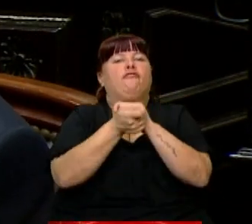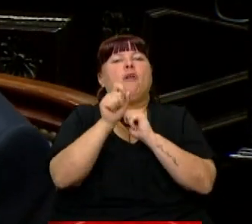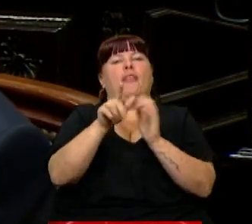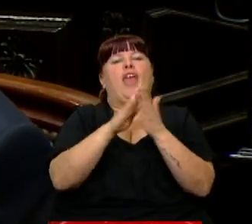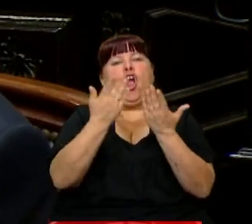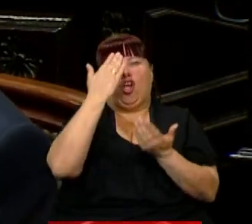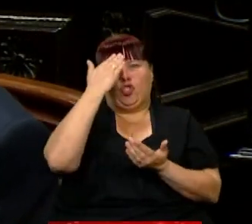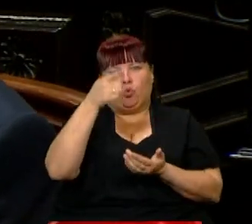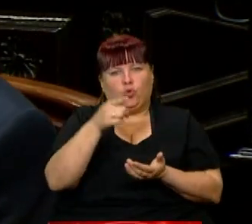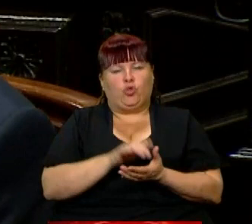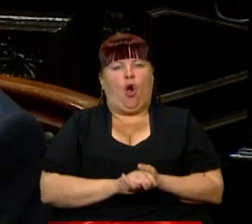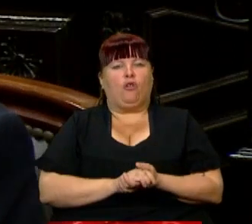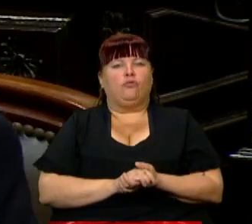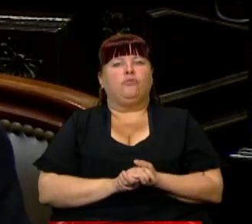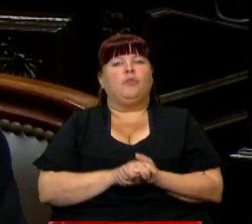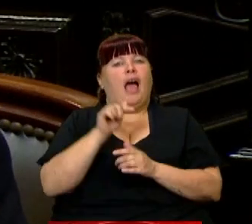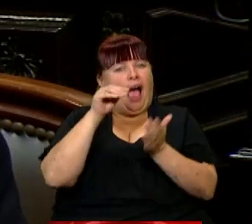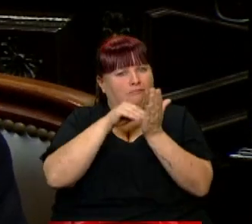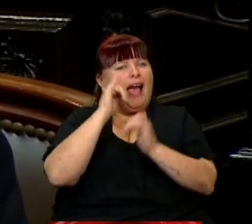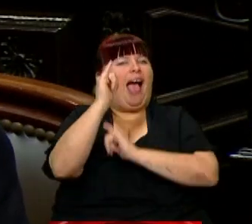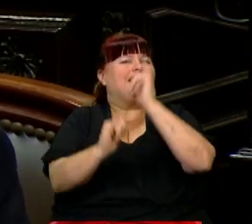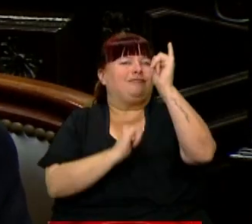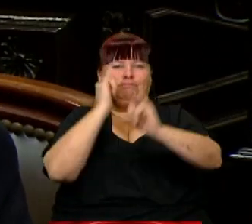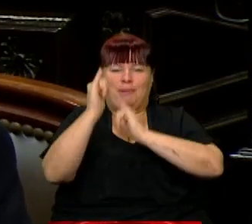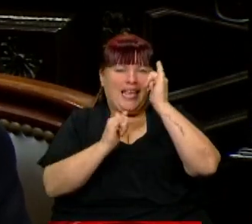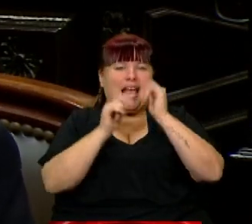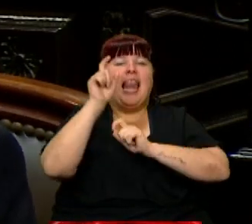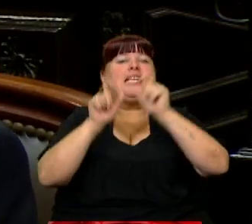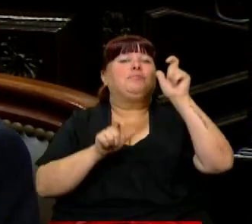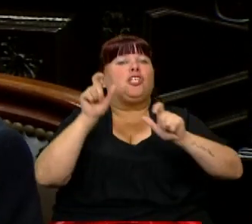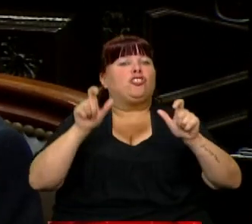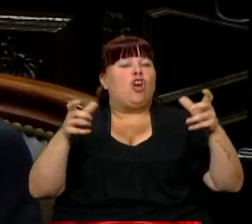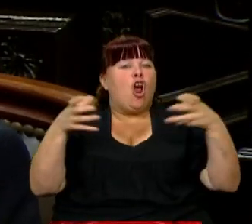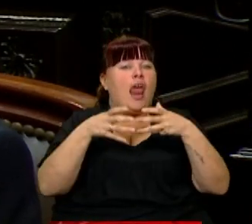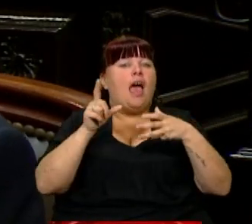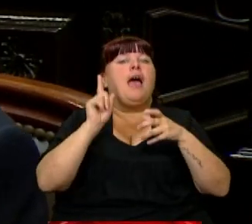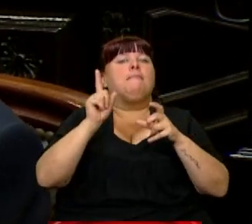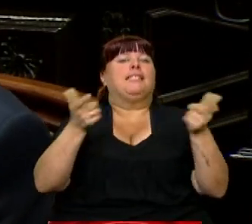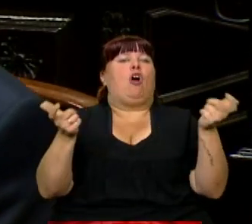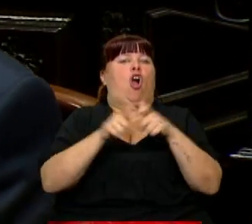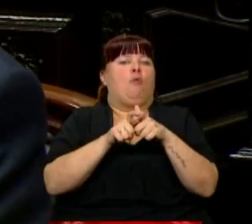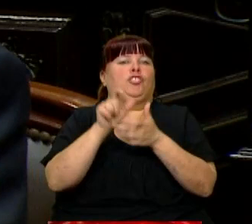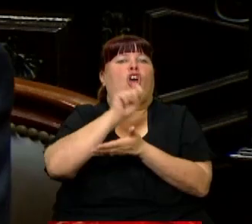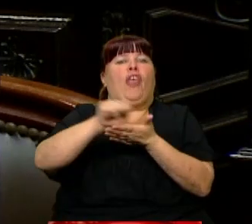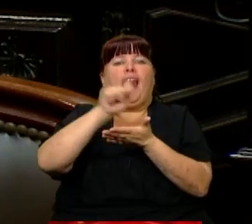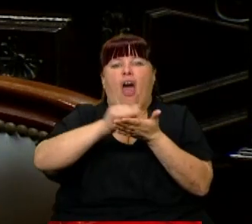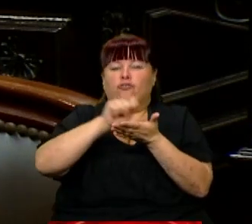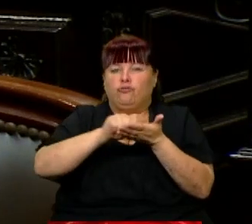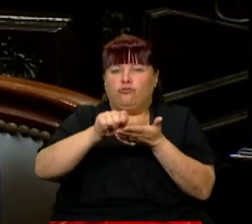la Constitución, que está explicada por miembros de la Comisión de